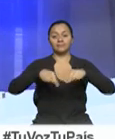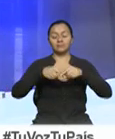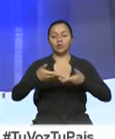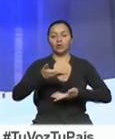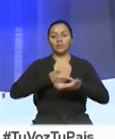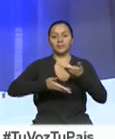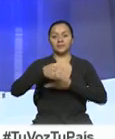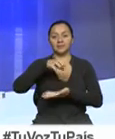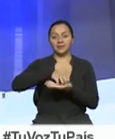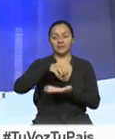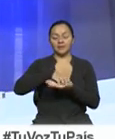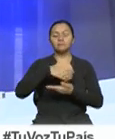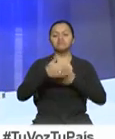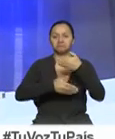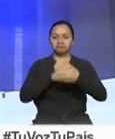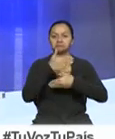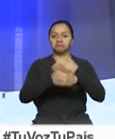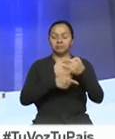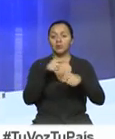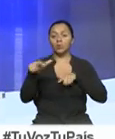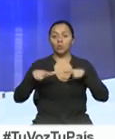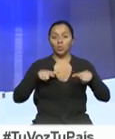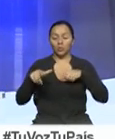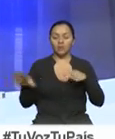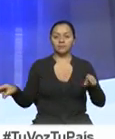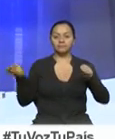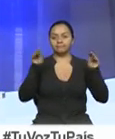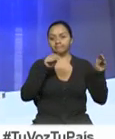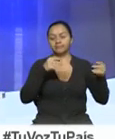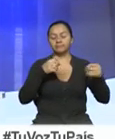Tarqui avanza. En este sitio serán reubicados los